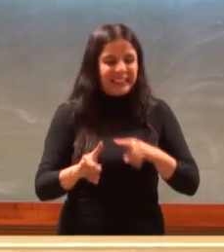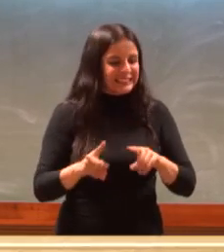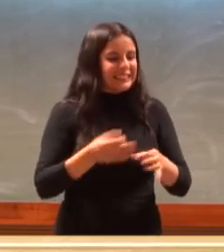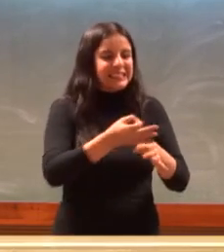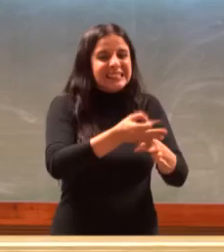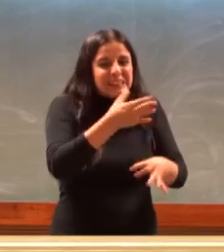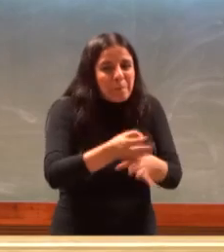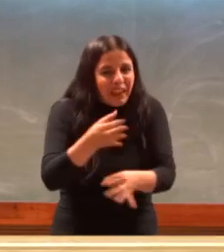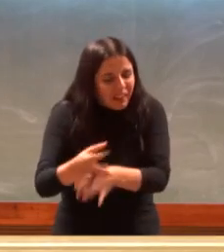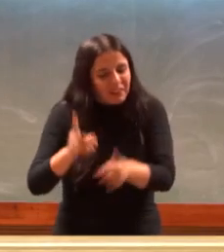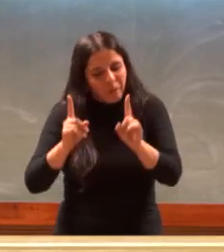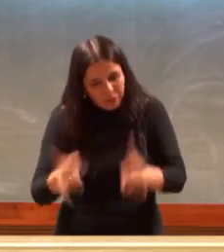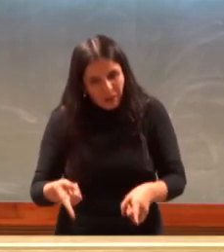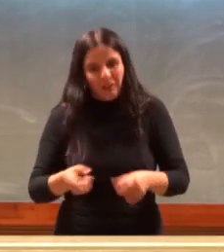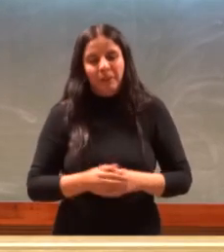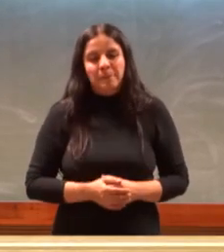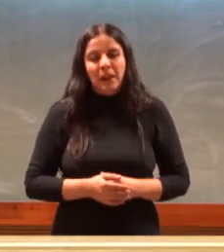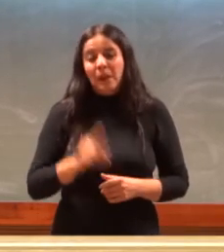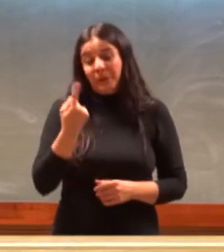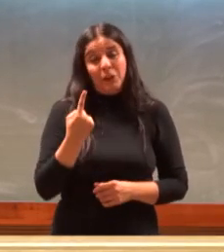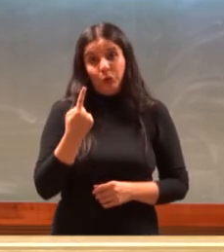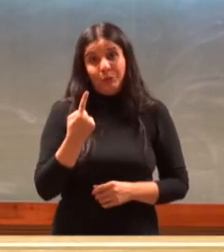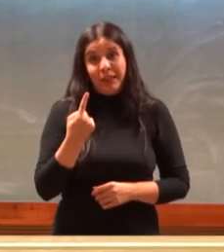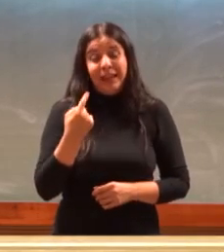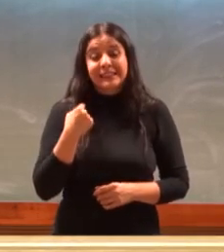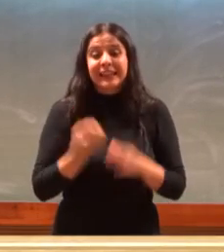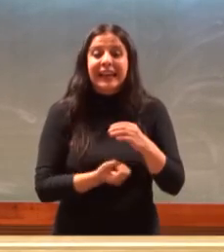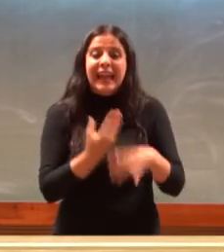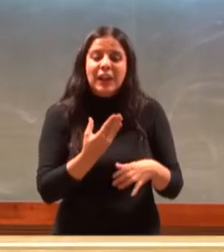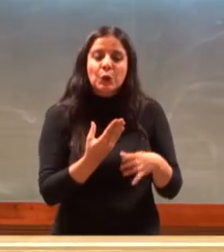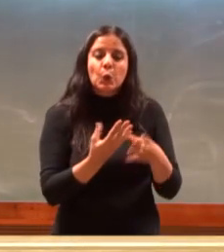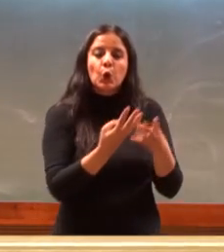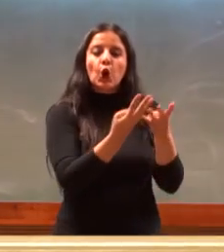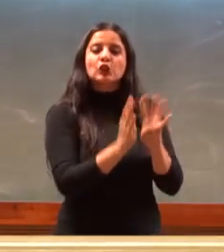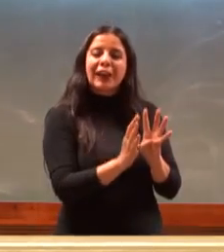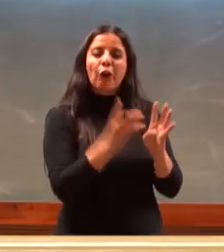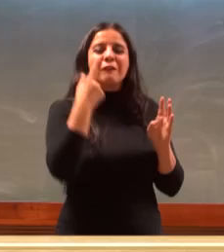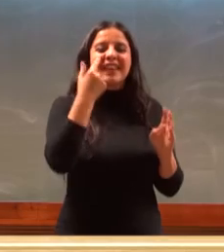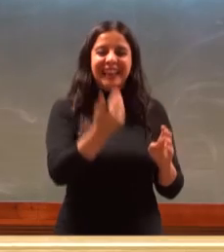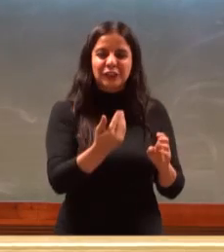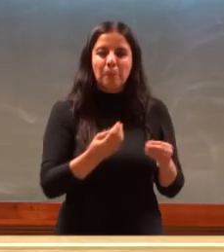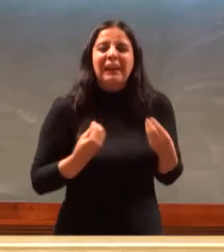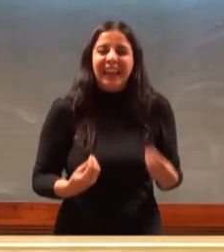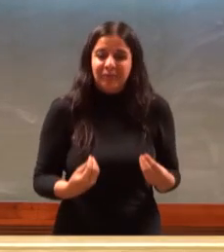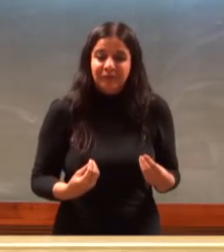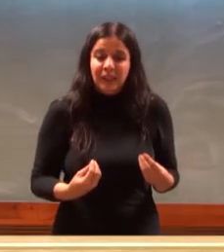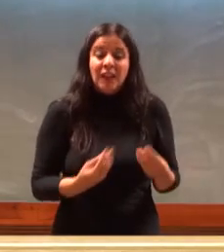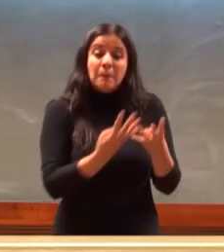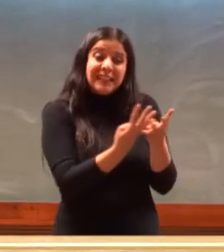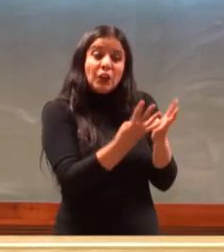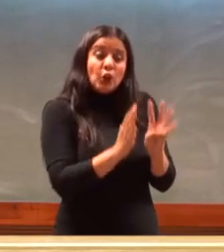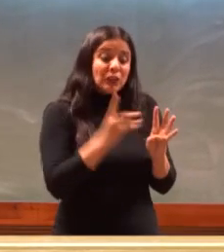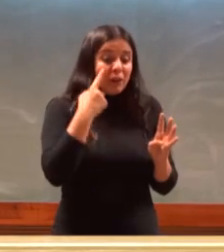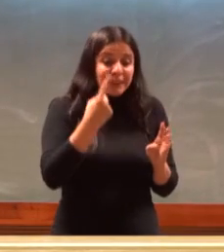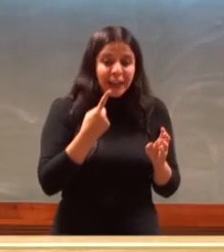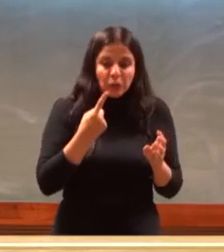y disciplinares la primera cuestión es esto de la creación de un consejo de investigación es precisamente para reconocer esas diferentes